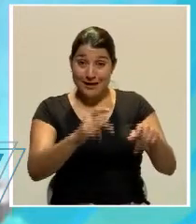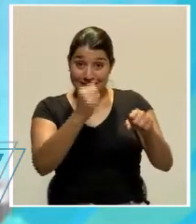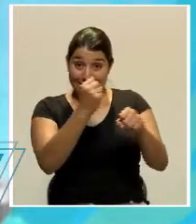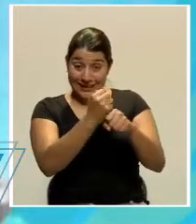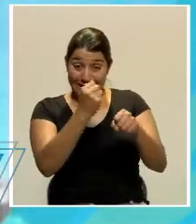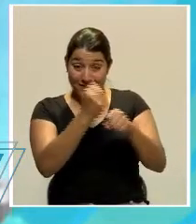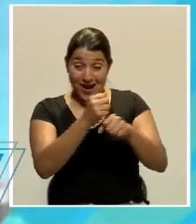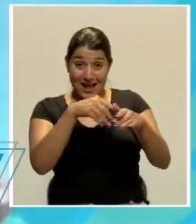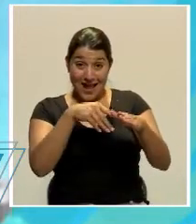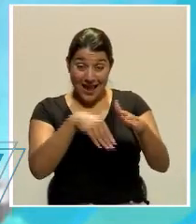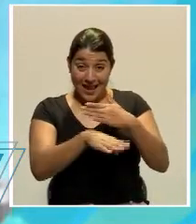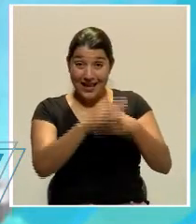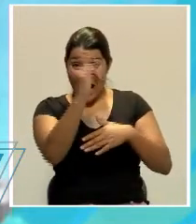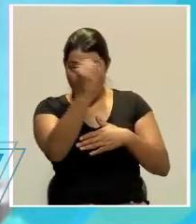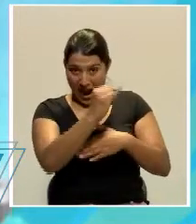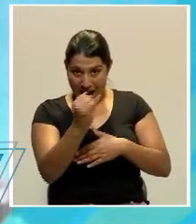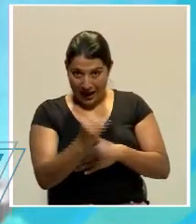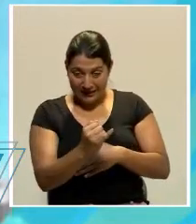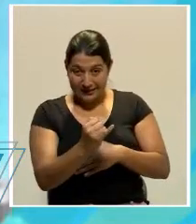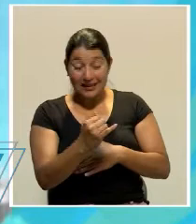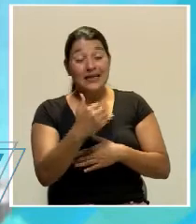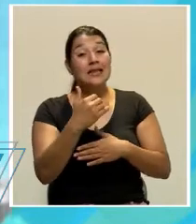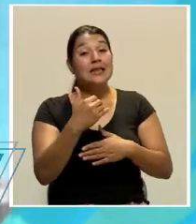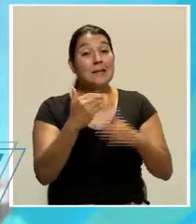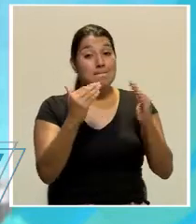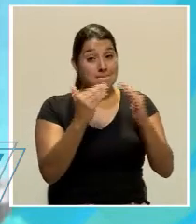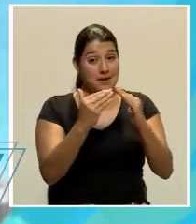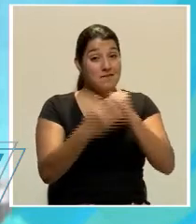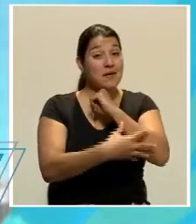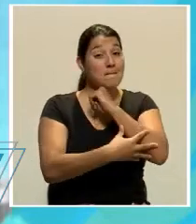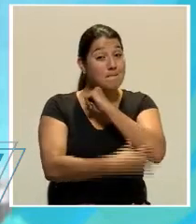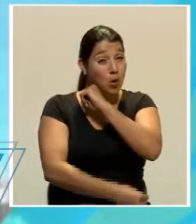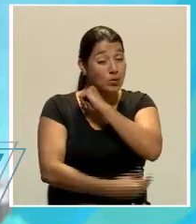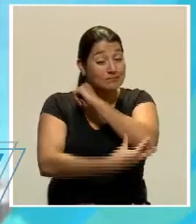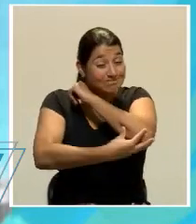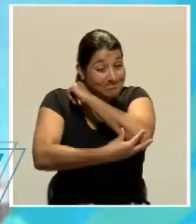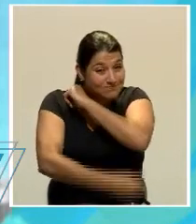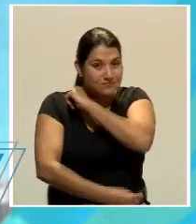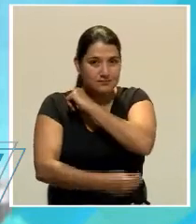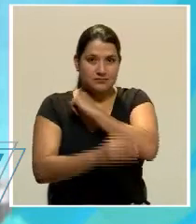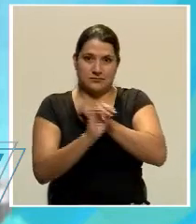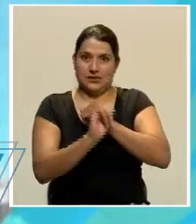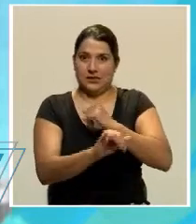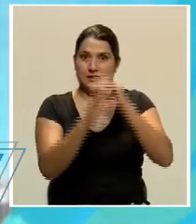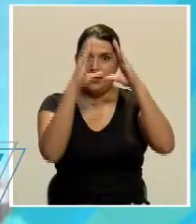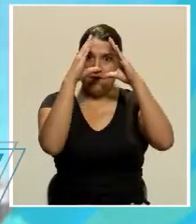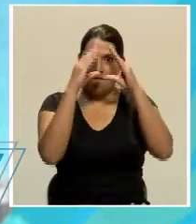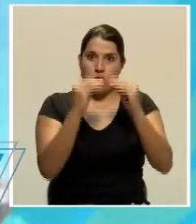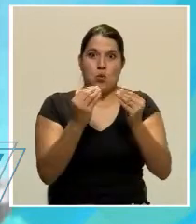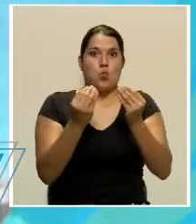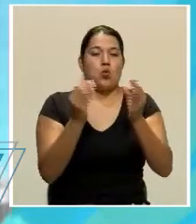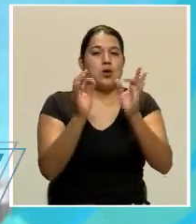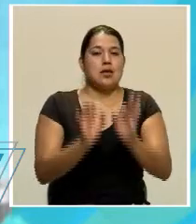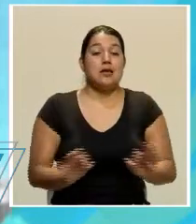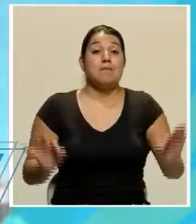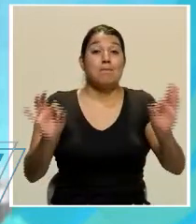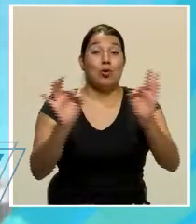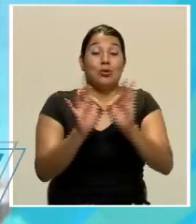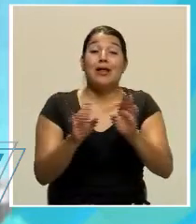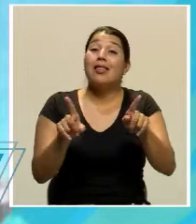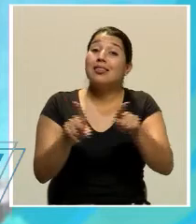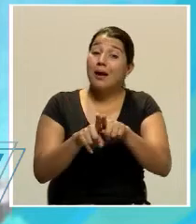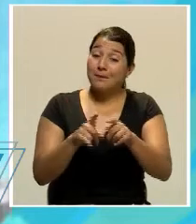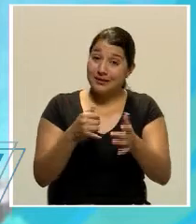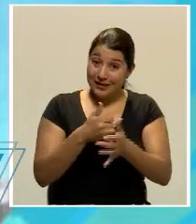encuestados en ese momento vive en estado de pobreza y pobreza extrema. Esto es un dato súper importante y delicado